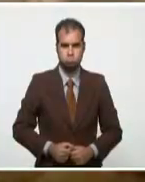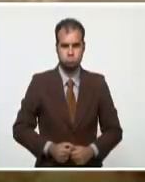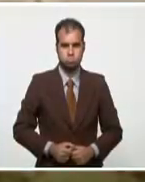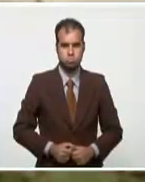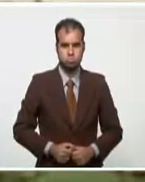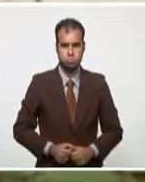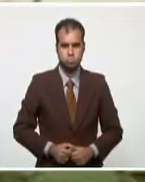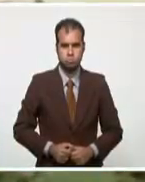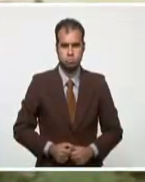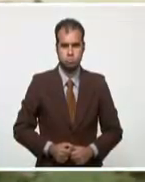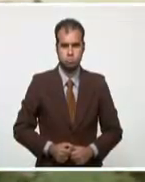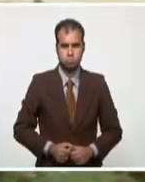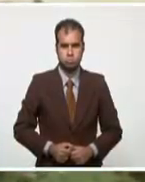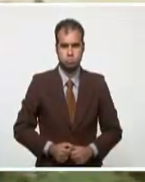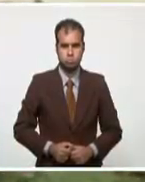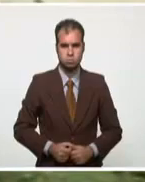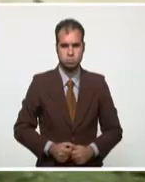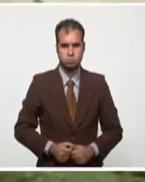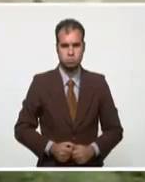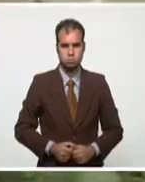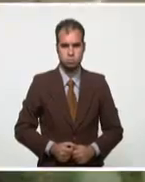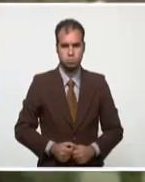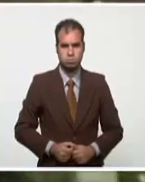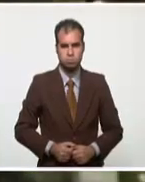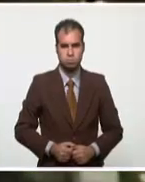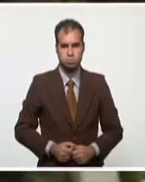La gloria y el mérito supremo